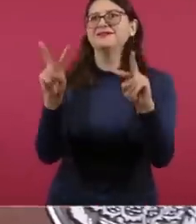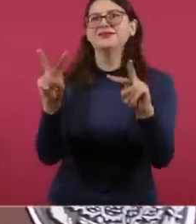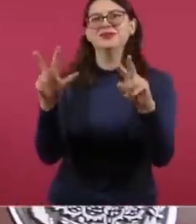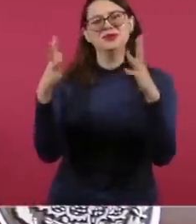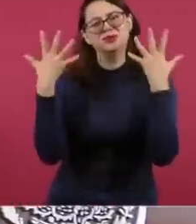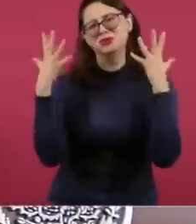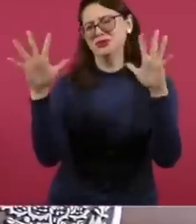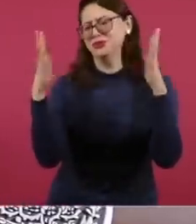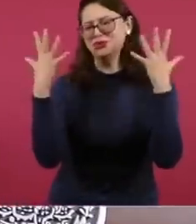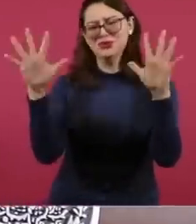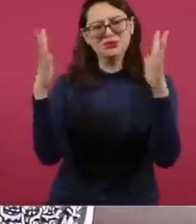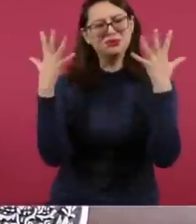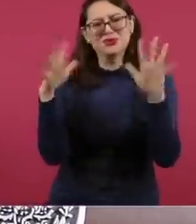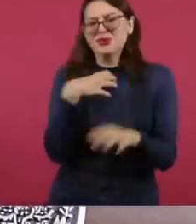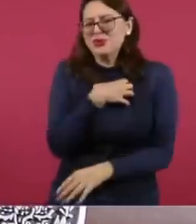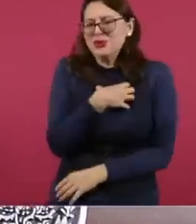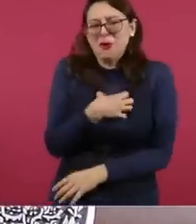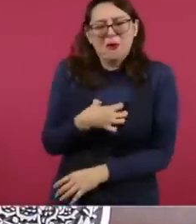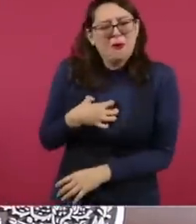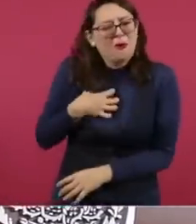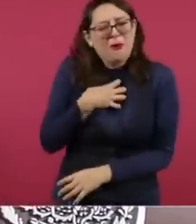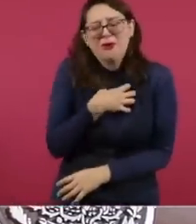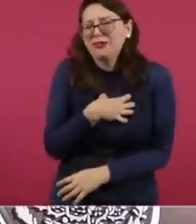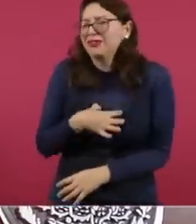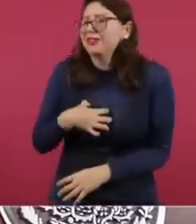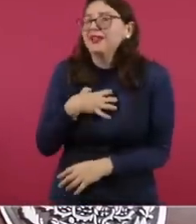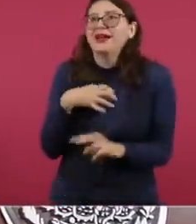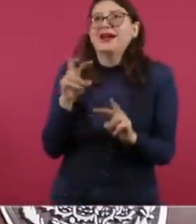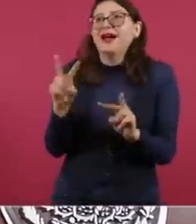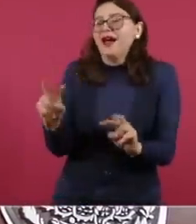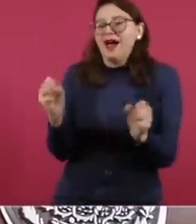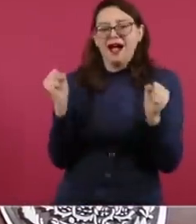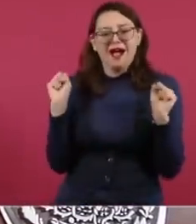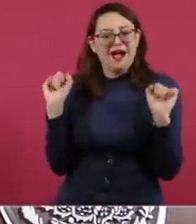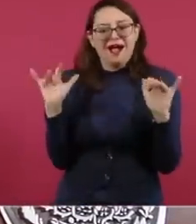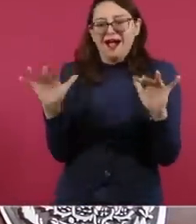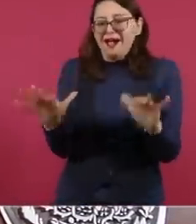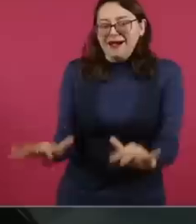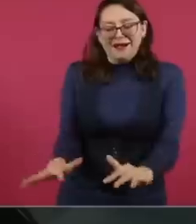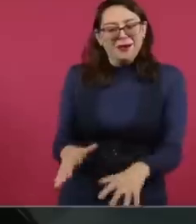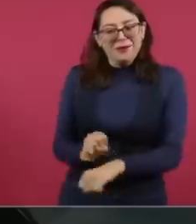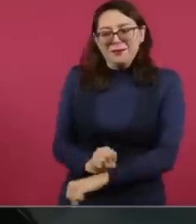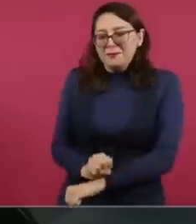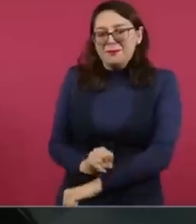el paso del tren, porque